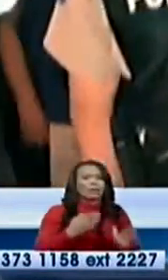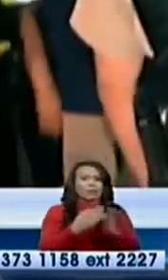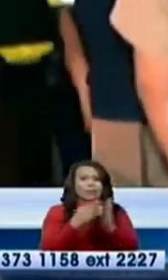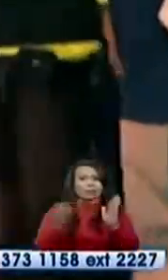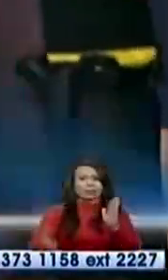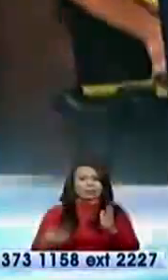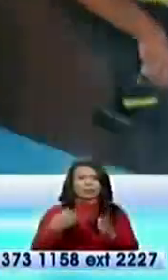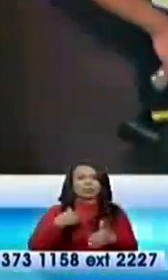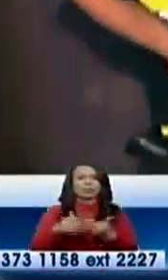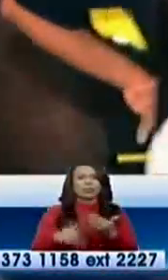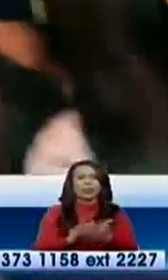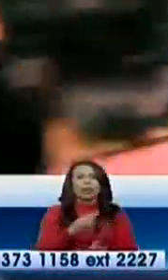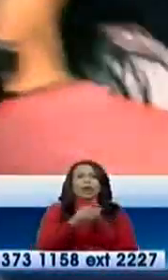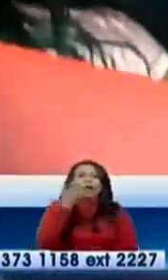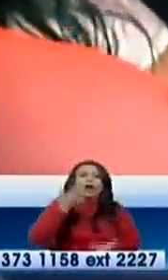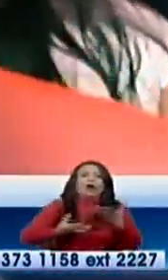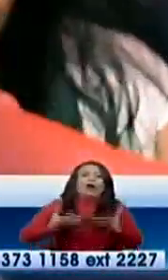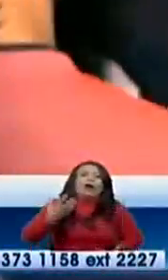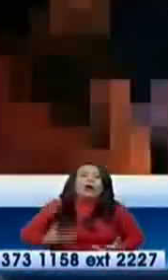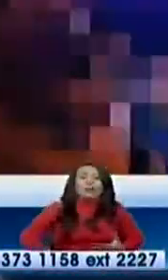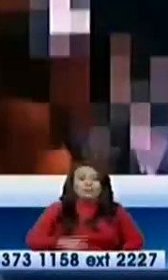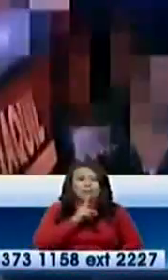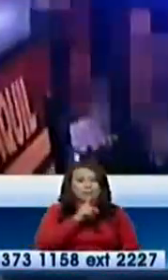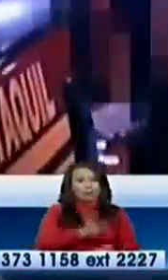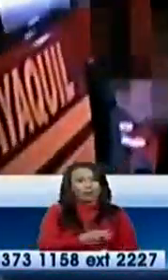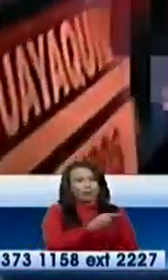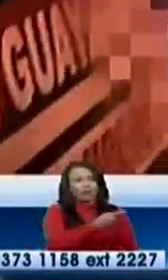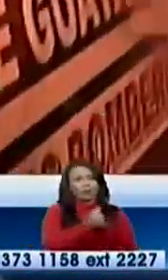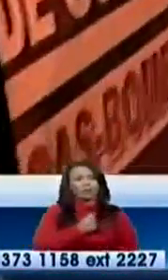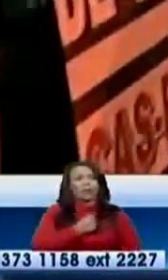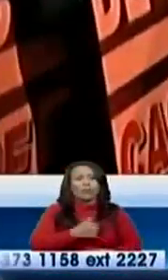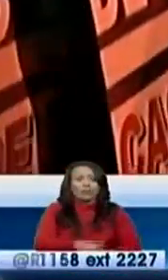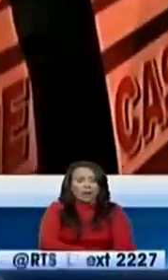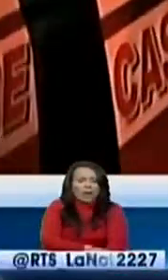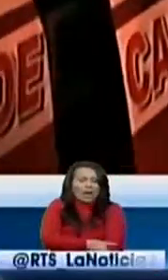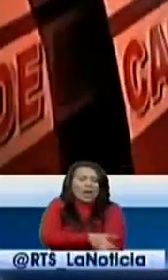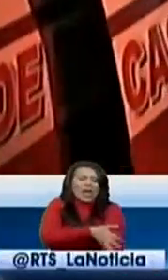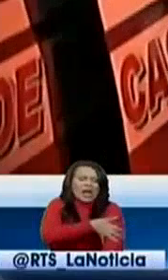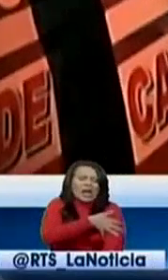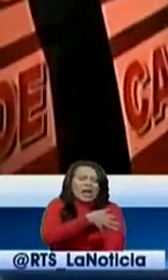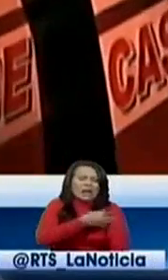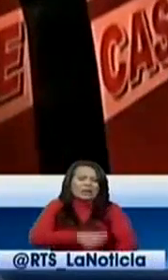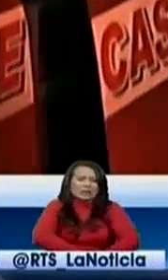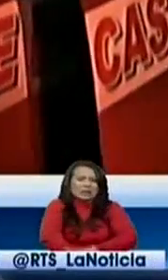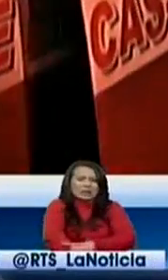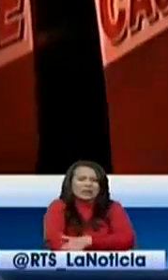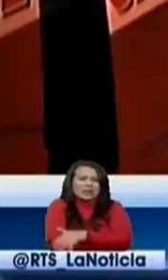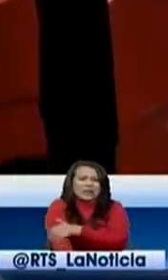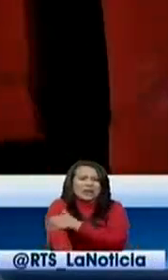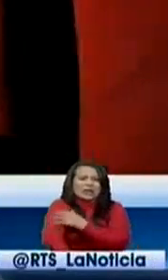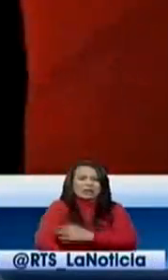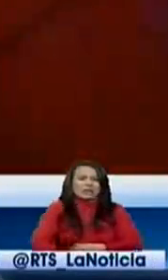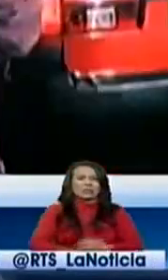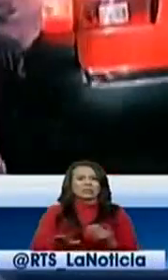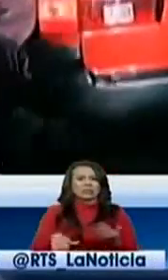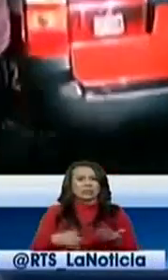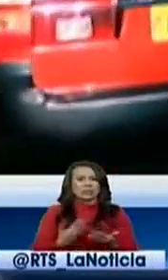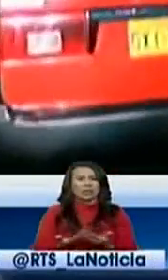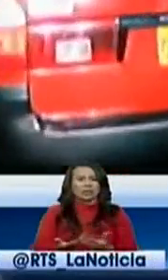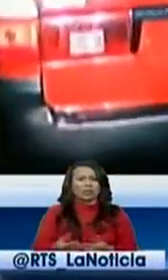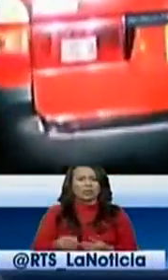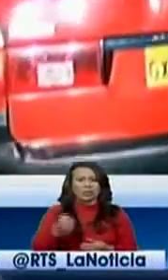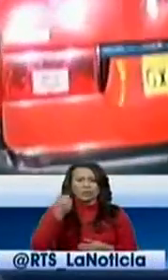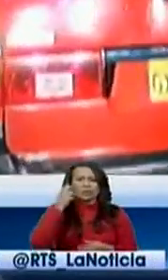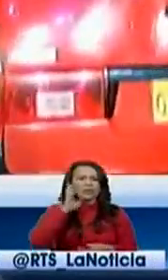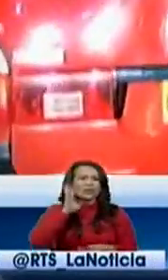la gente decía que el vecino estaba al frente, y cierto era que la ropa era está como chicle. Ese vecino era que estaba, era como...